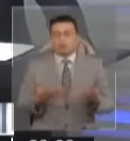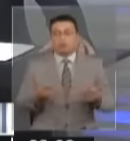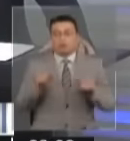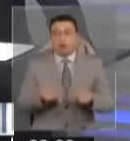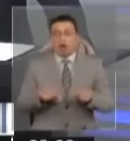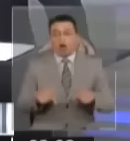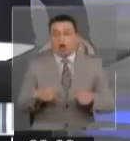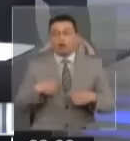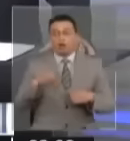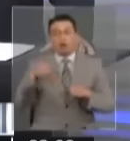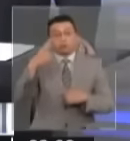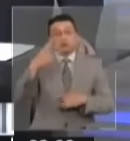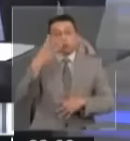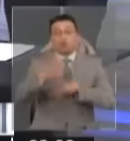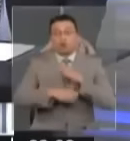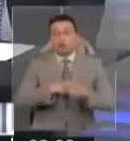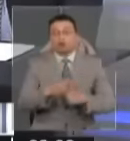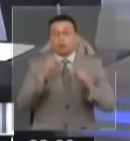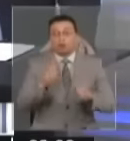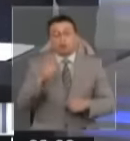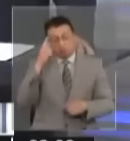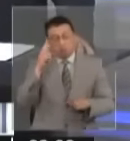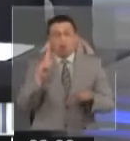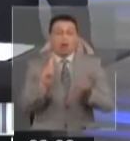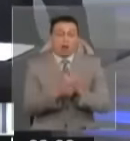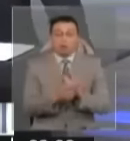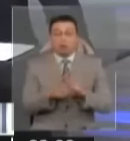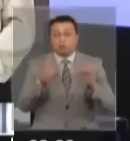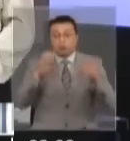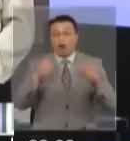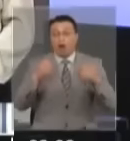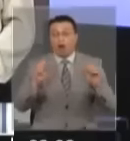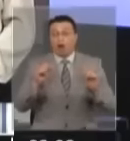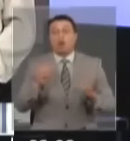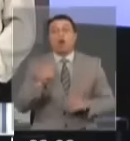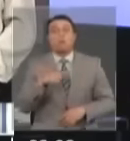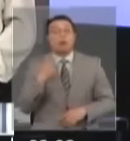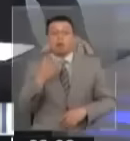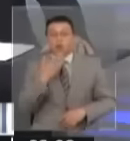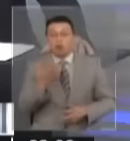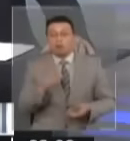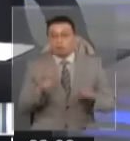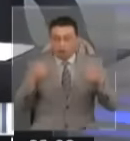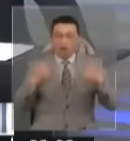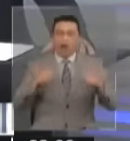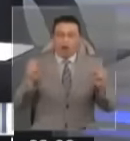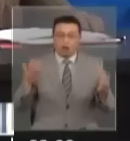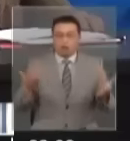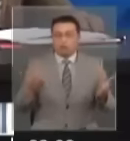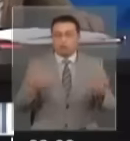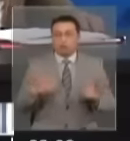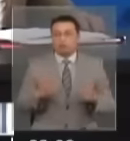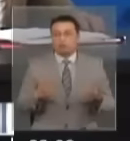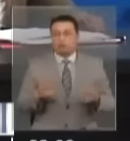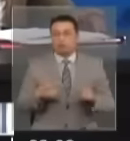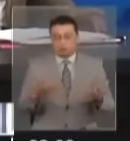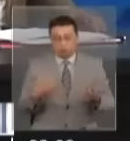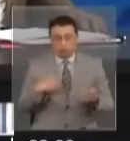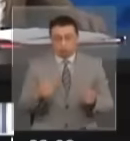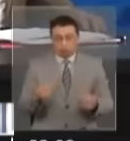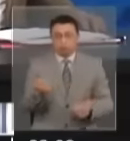ahora los próximos 4 años podría pensar de cambiar. ¿Si gana o si pierde también? No, si gana, obviamente. Pero tiene que venir en Ñuñoa, alcalde.